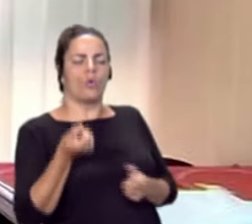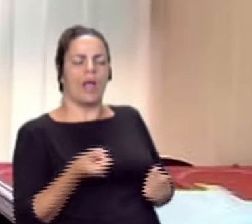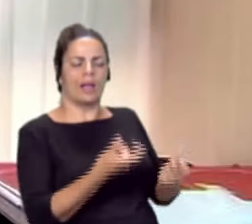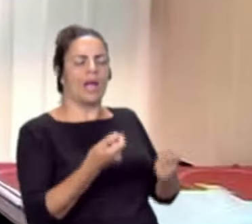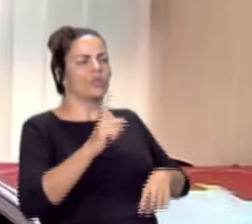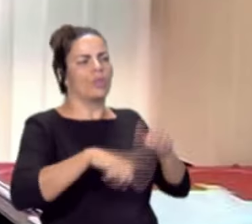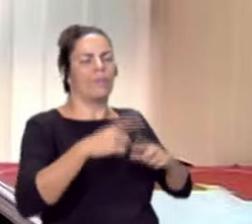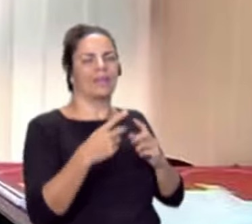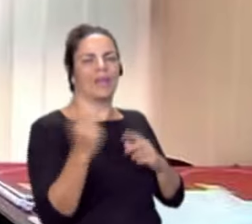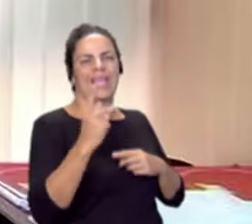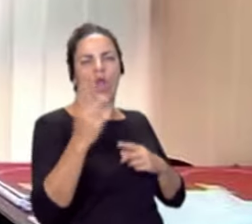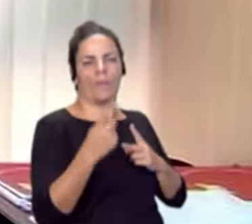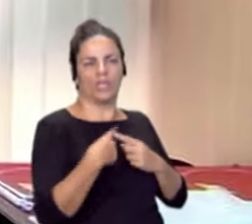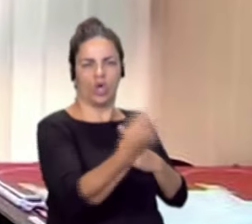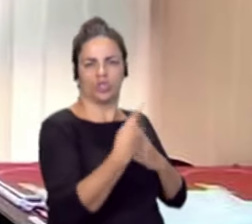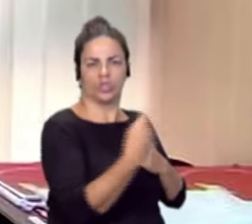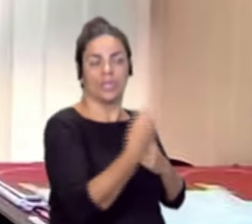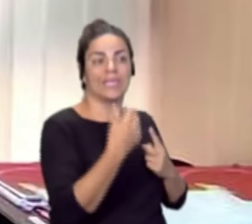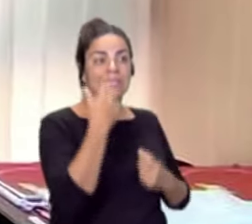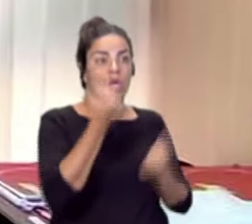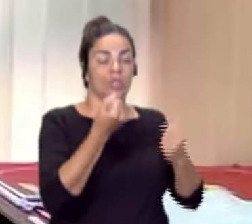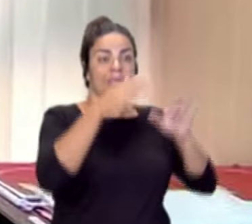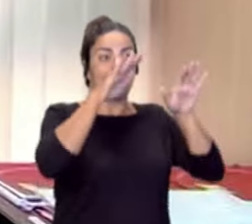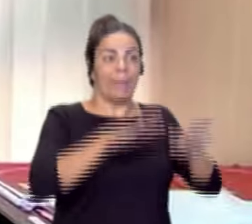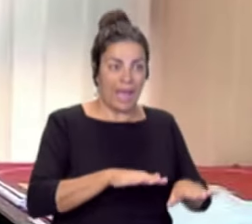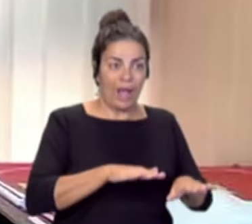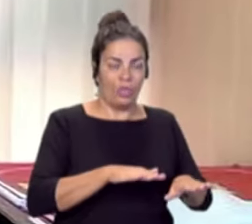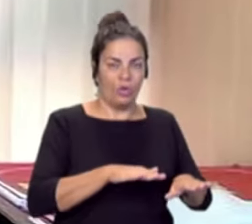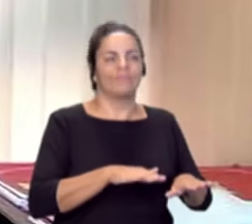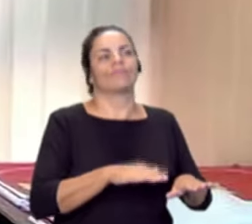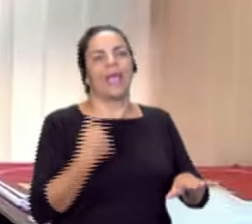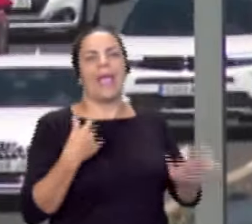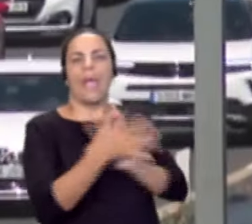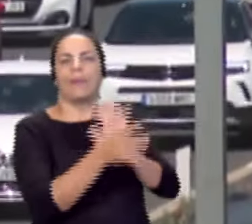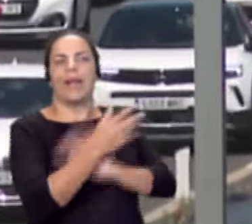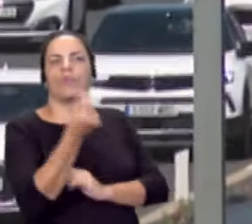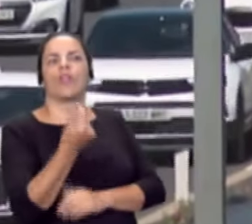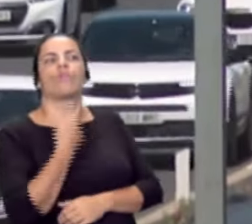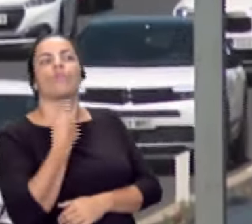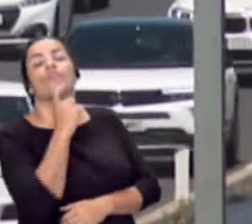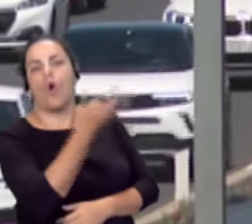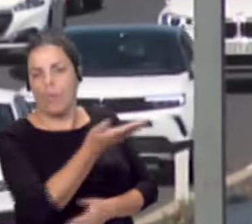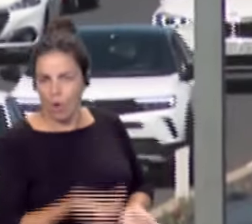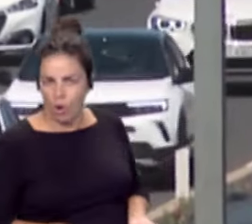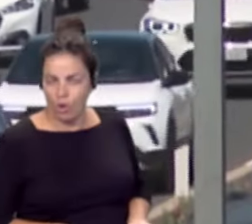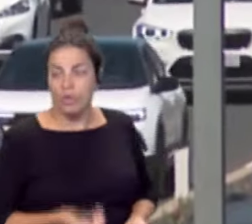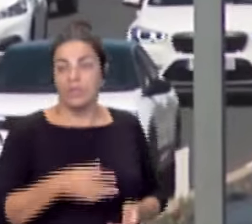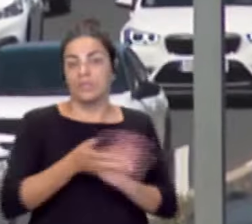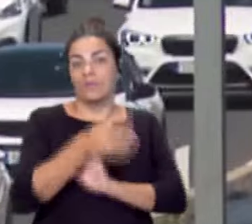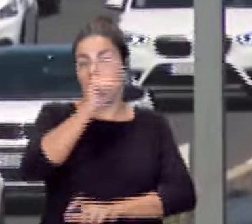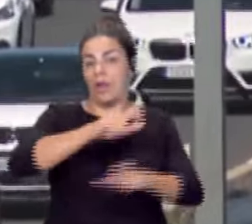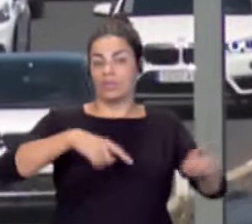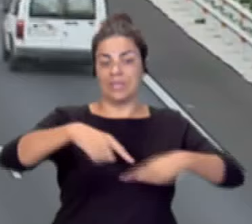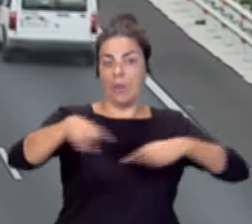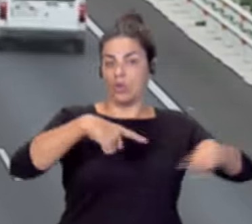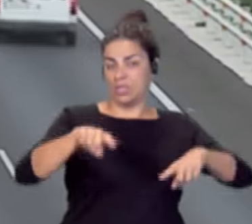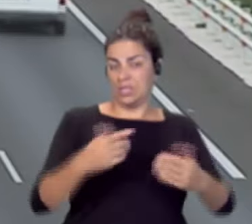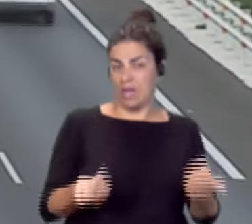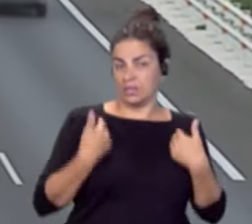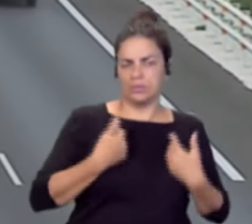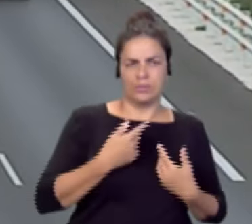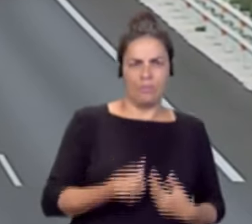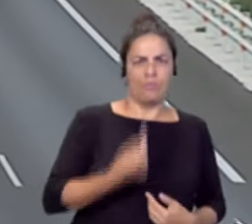está parado es complicado hacer entender que tenemos pérdidas de estas características. Pierden los transportistas, pero también cualquier empresa en general.